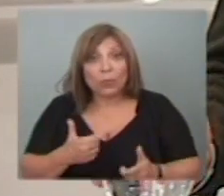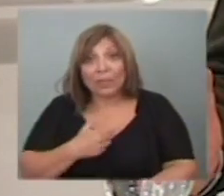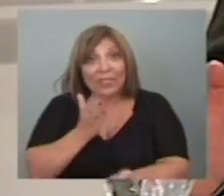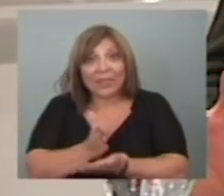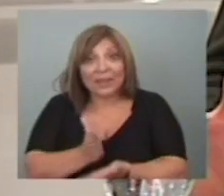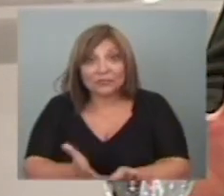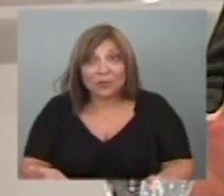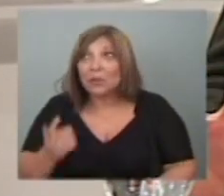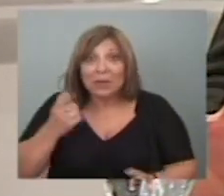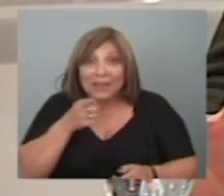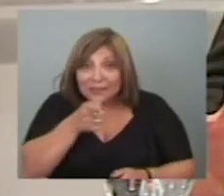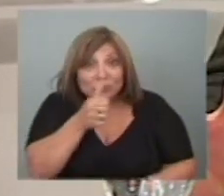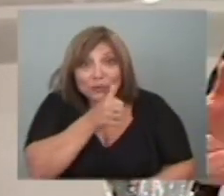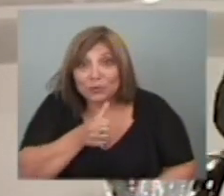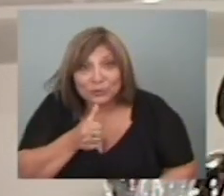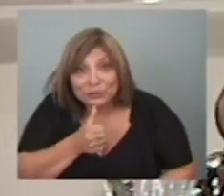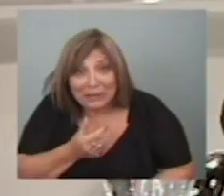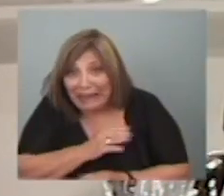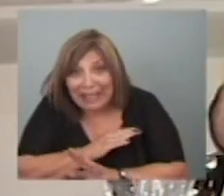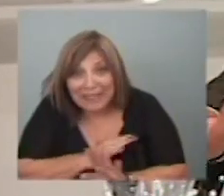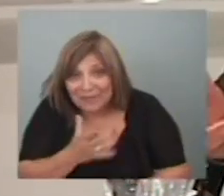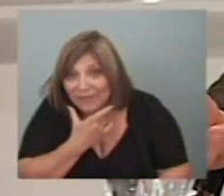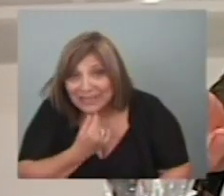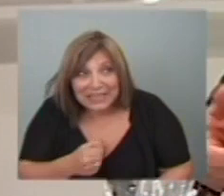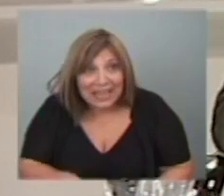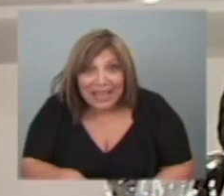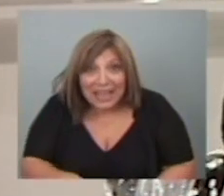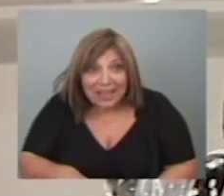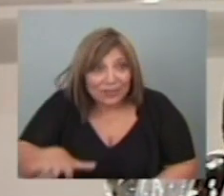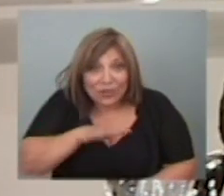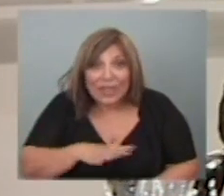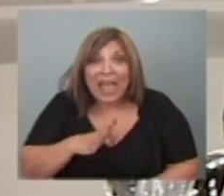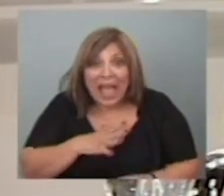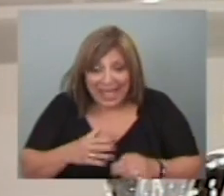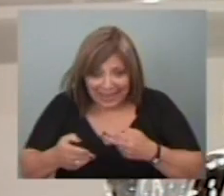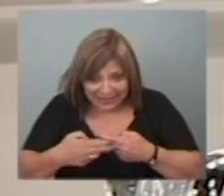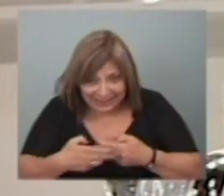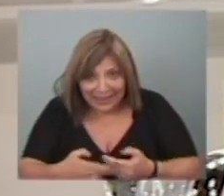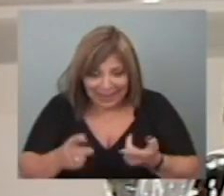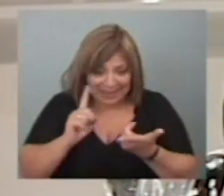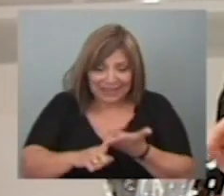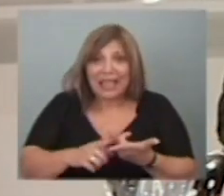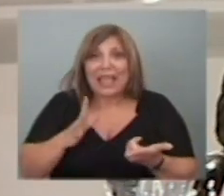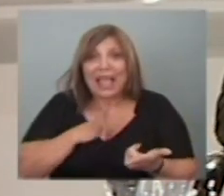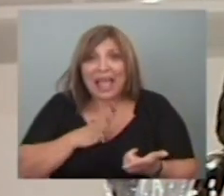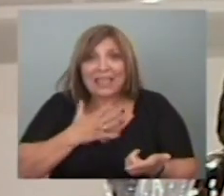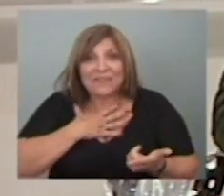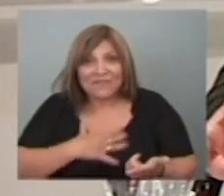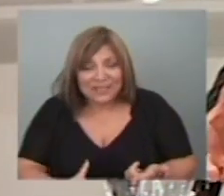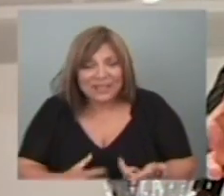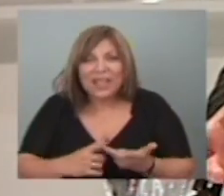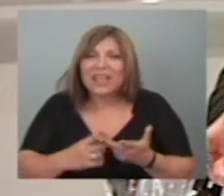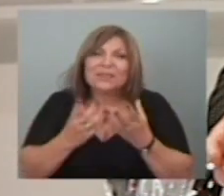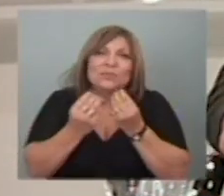es solucionable por parte del Estado. Hoy hay medios electrónicos, hay medios físicos, hay toda